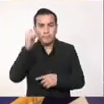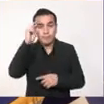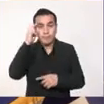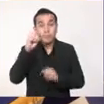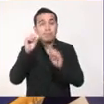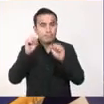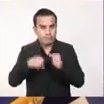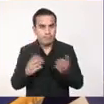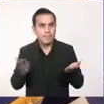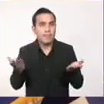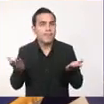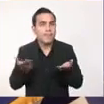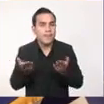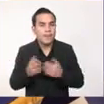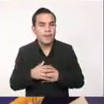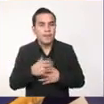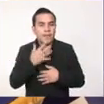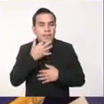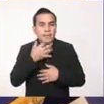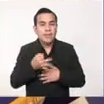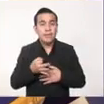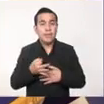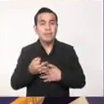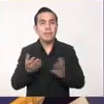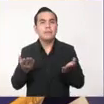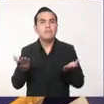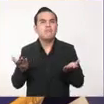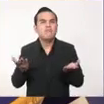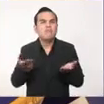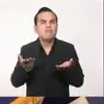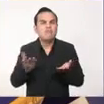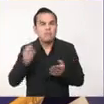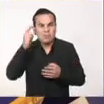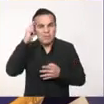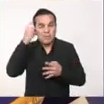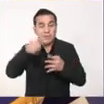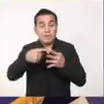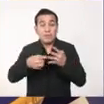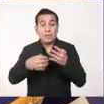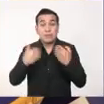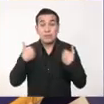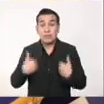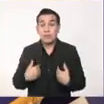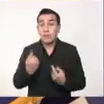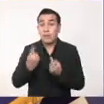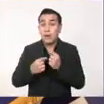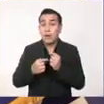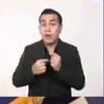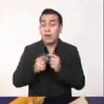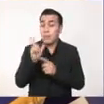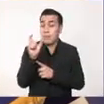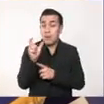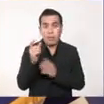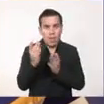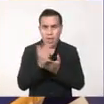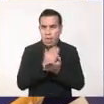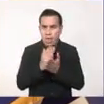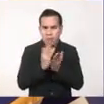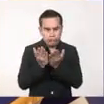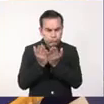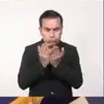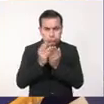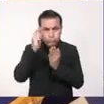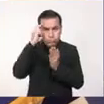presidente. Y la abrogación de ese derecho no está en el texto. Es correcto. El